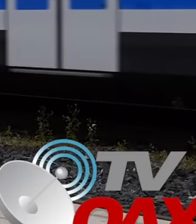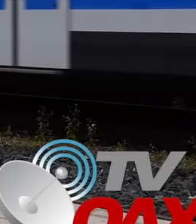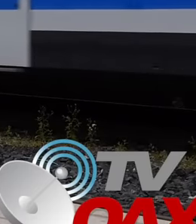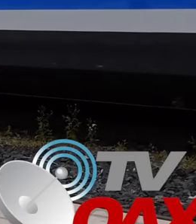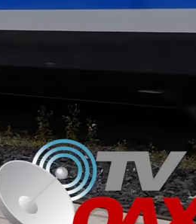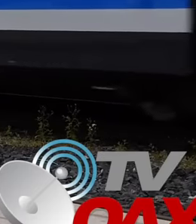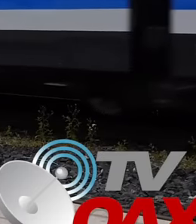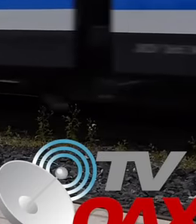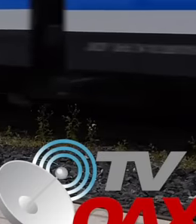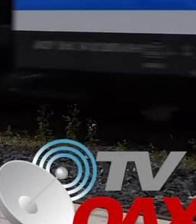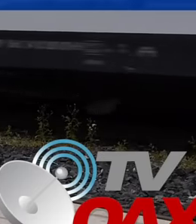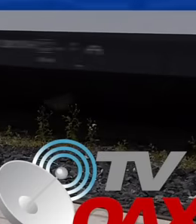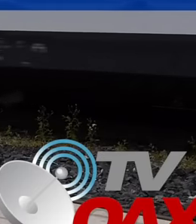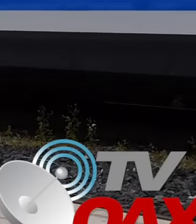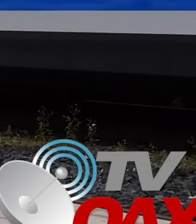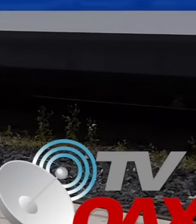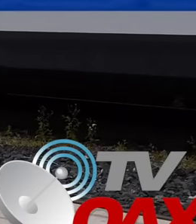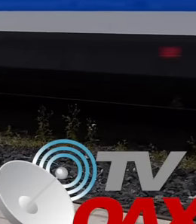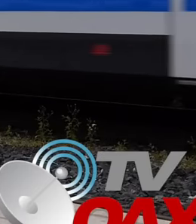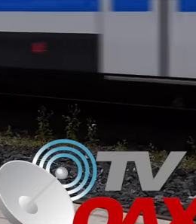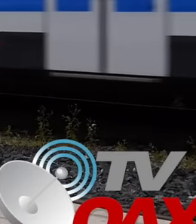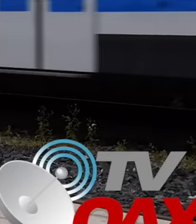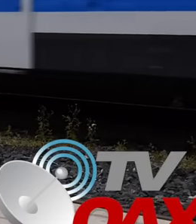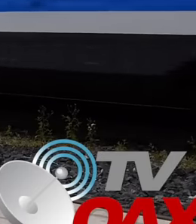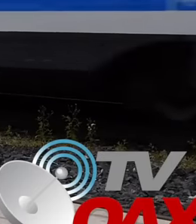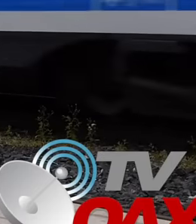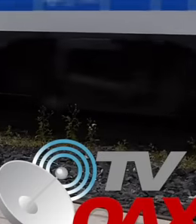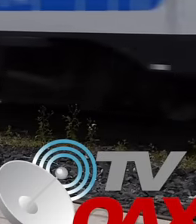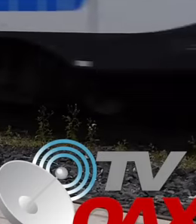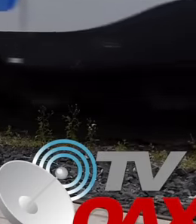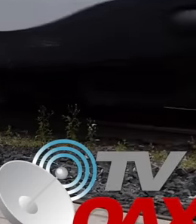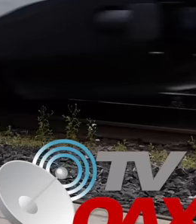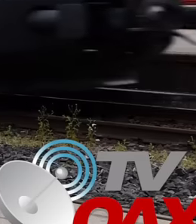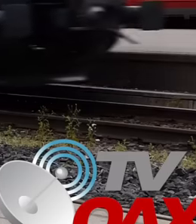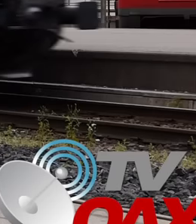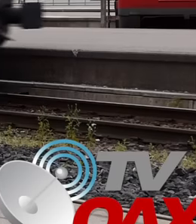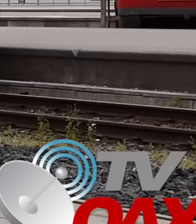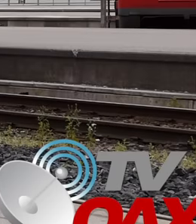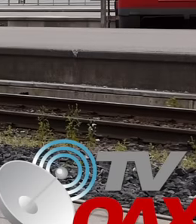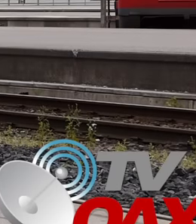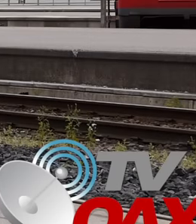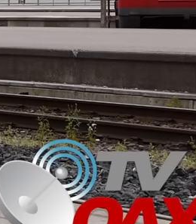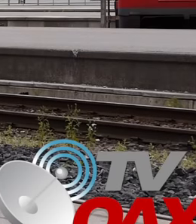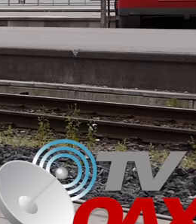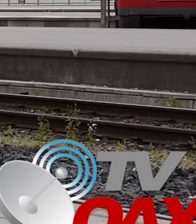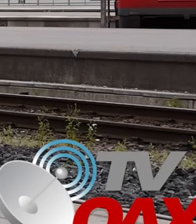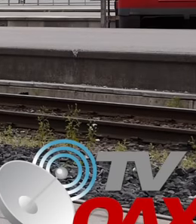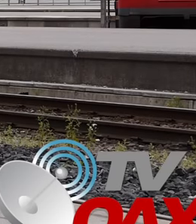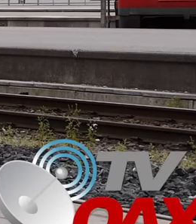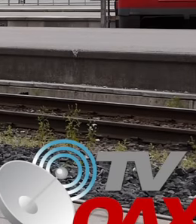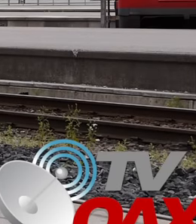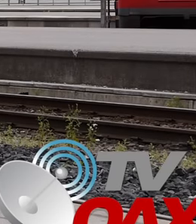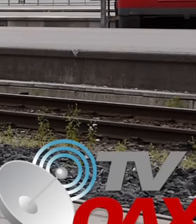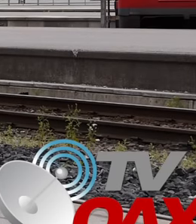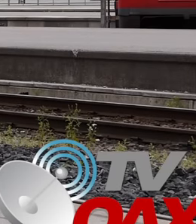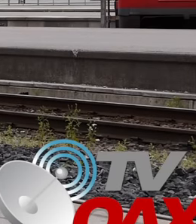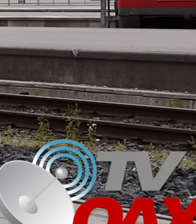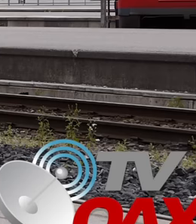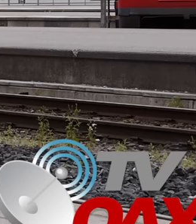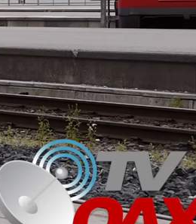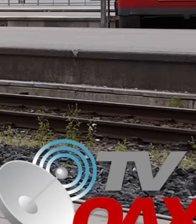establecer el sistema de trenes de pasajeros en sus líneas concesionadas, que puedan ellos llevar a cabo este